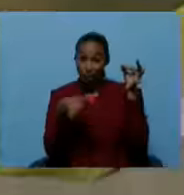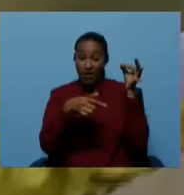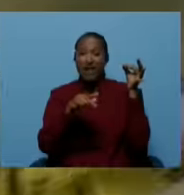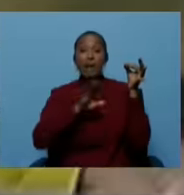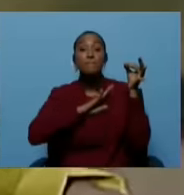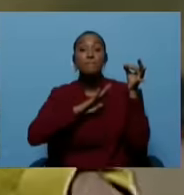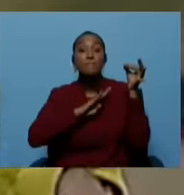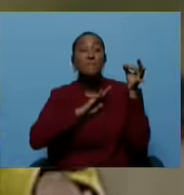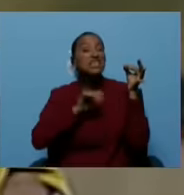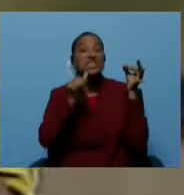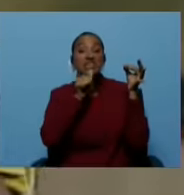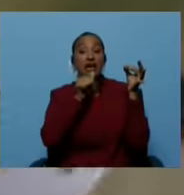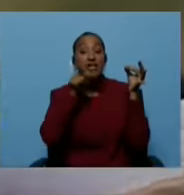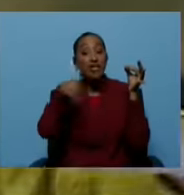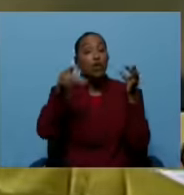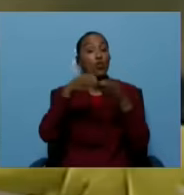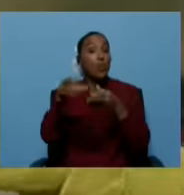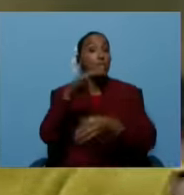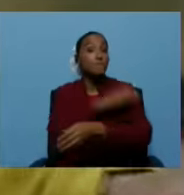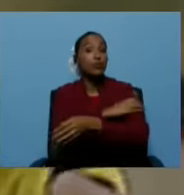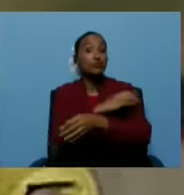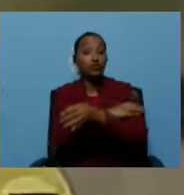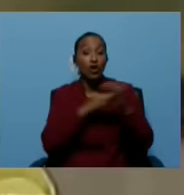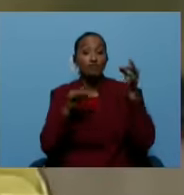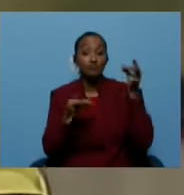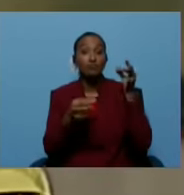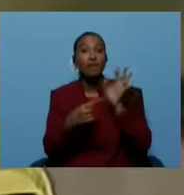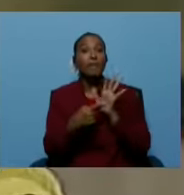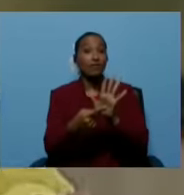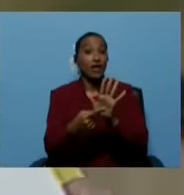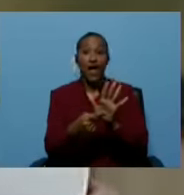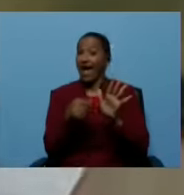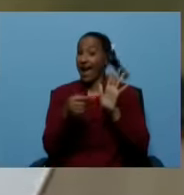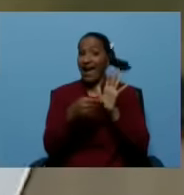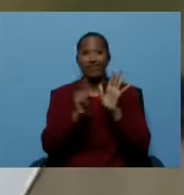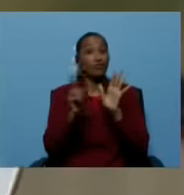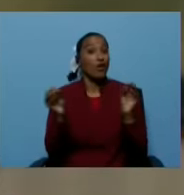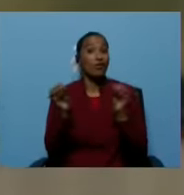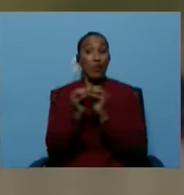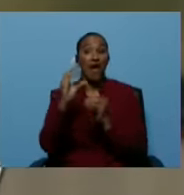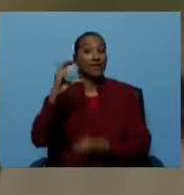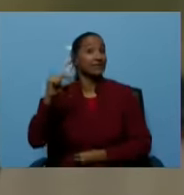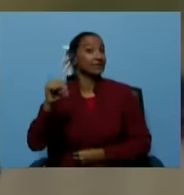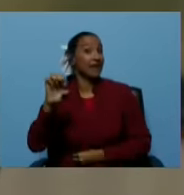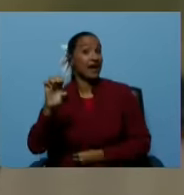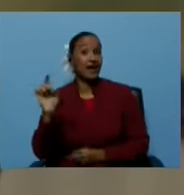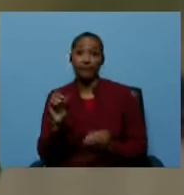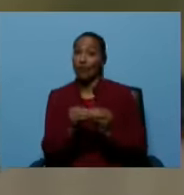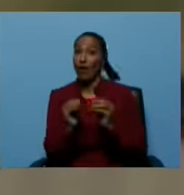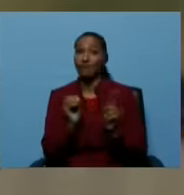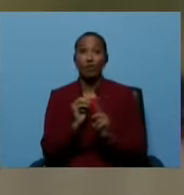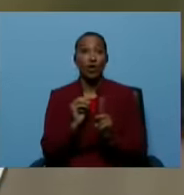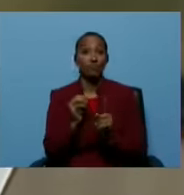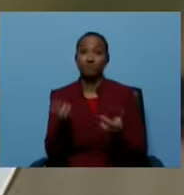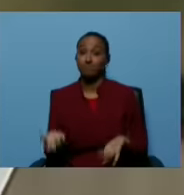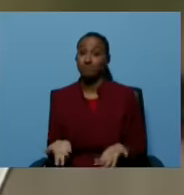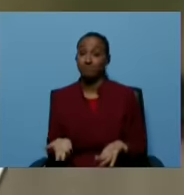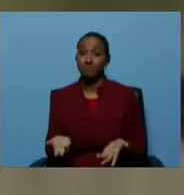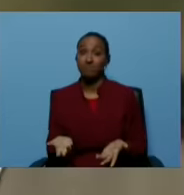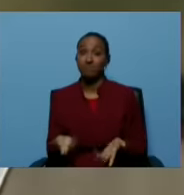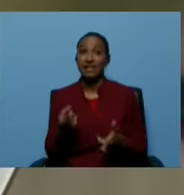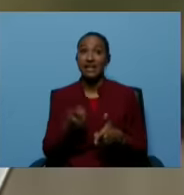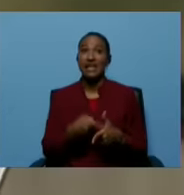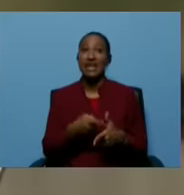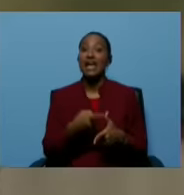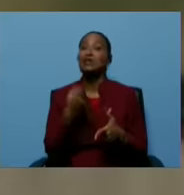resultados del poder electoral venezolano. ¿Y qué tienen las tan cacareadas actas que ha causado una